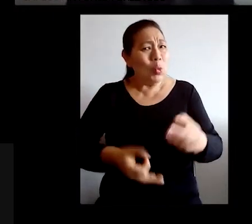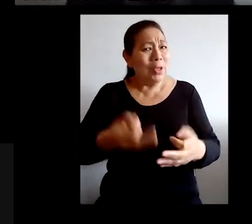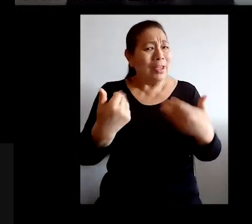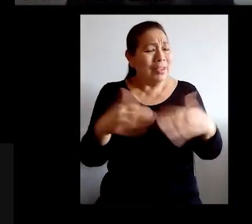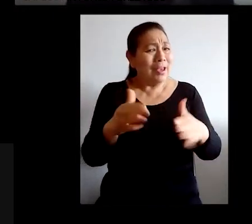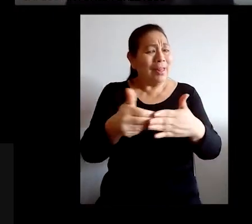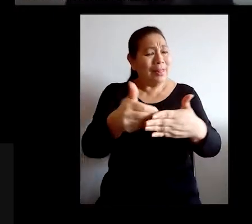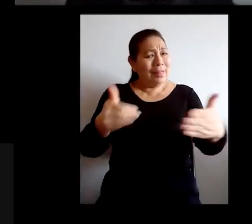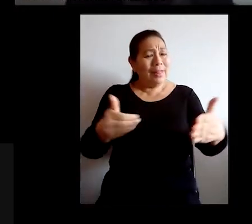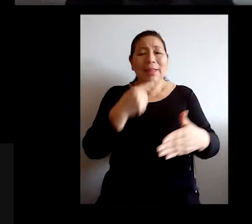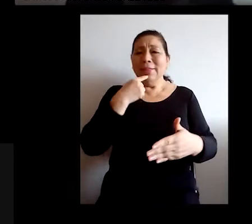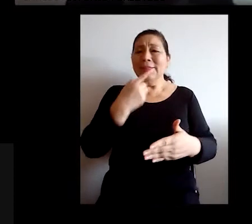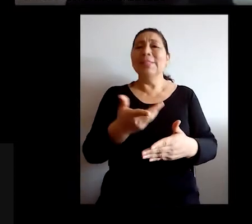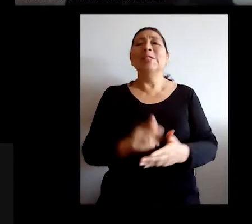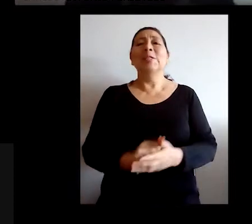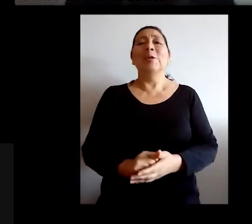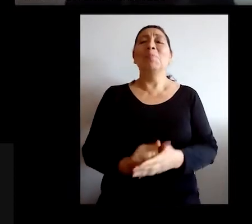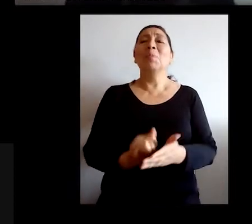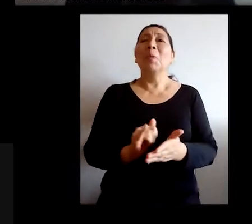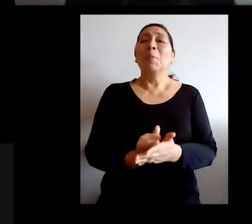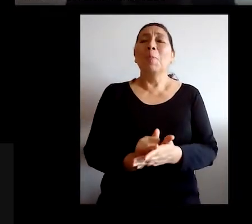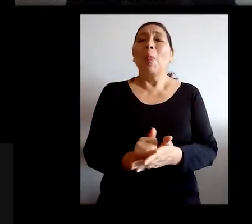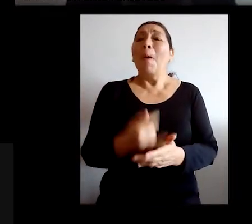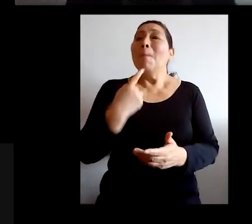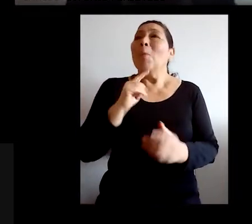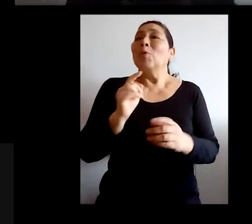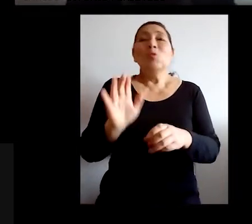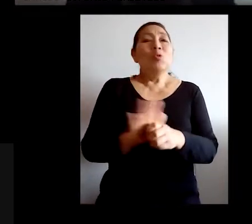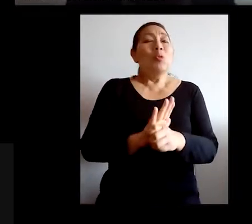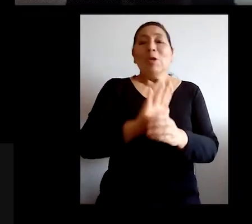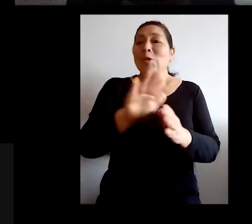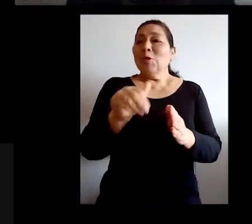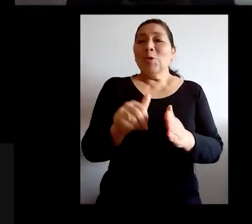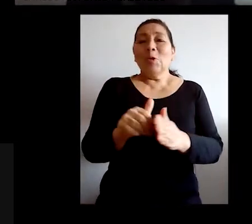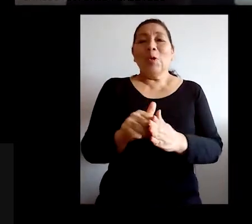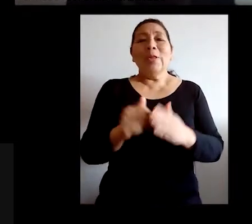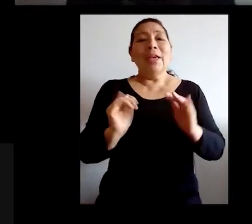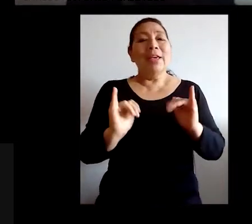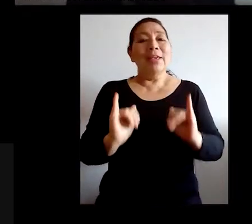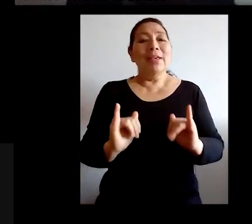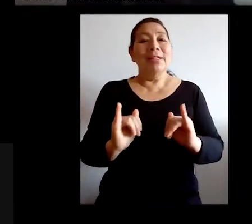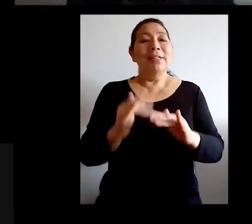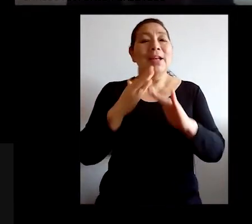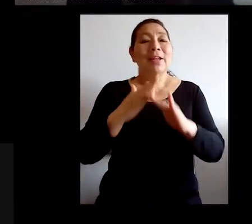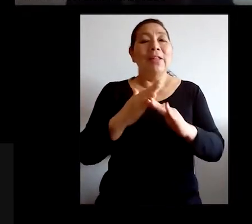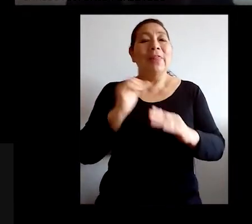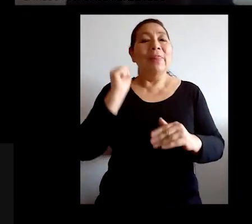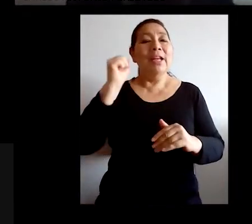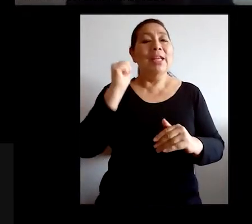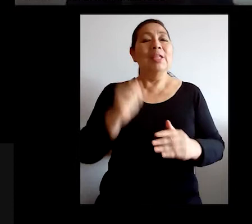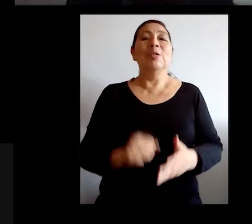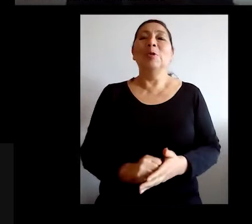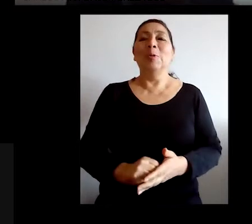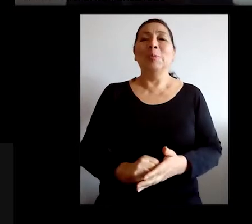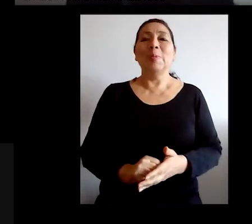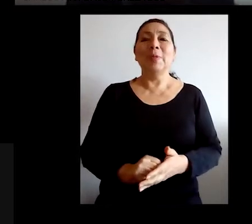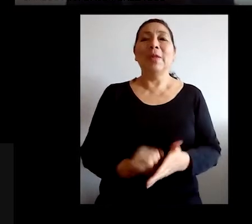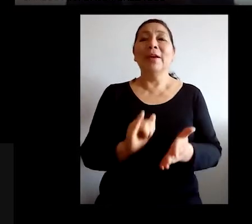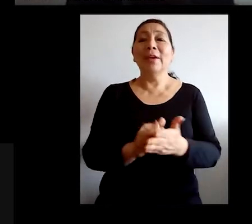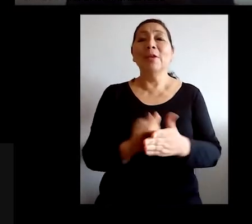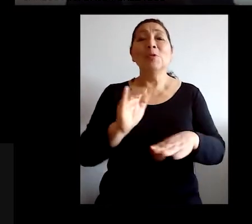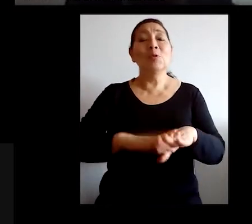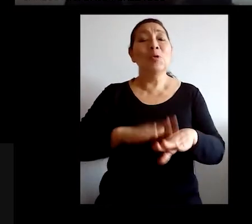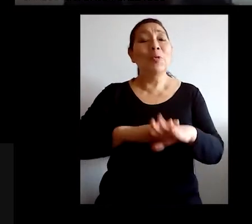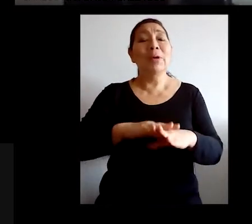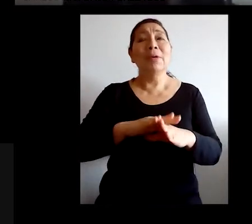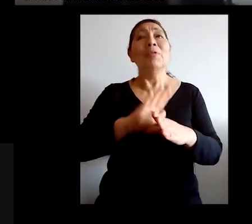este alto tribunal ha señalado, que por sobre todas las cosas debe prevalecer la defensa de los derechos fundamentales y sobre